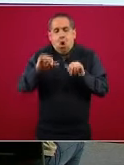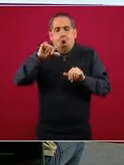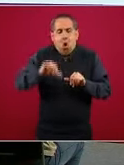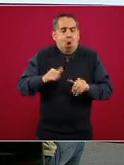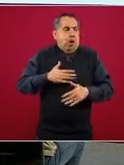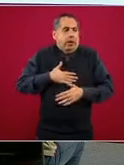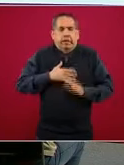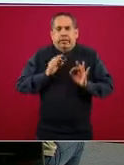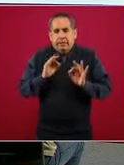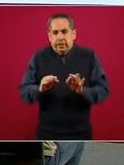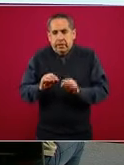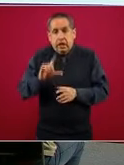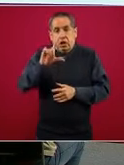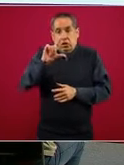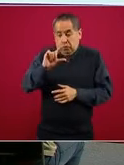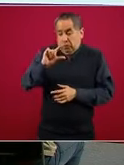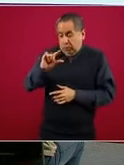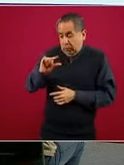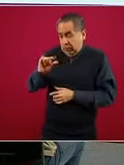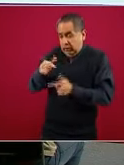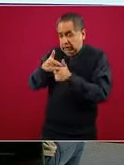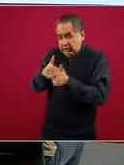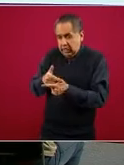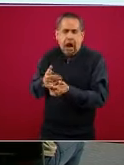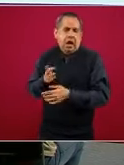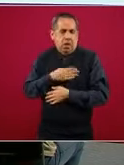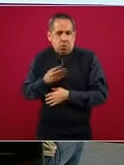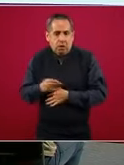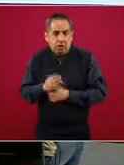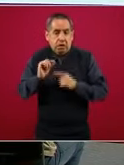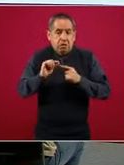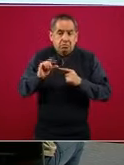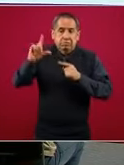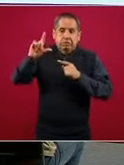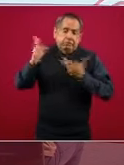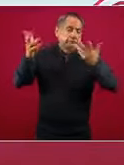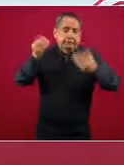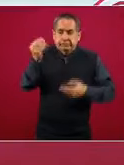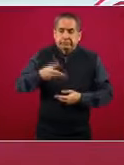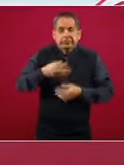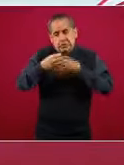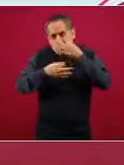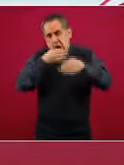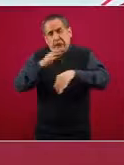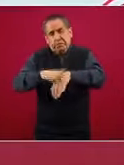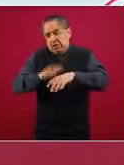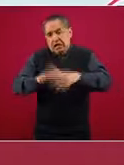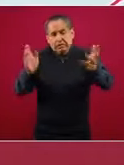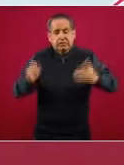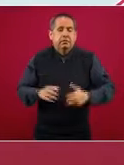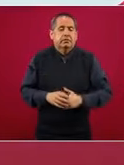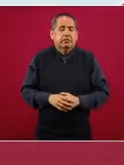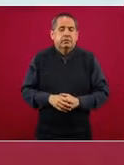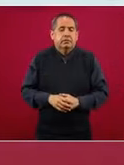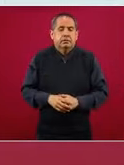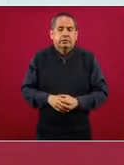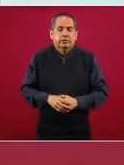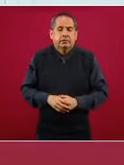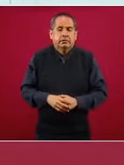alentadora. Si se mantiene, excelente. Si no se mantiene, lo vamos a decir aquí. La siguiente.